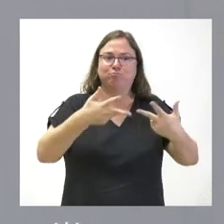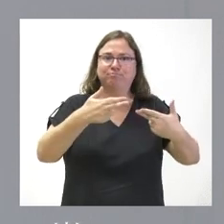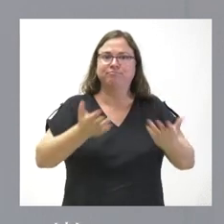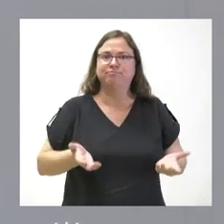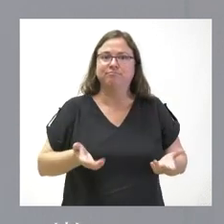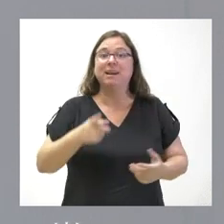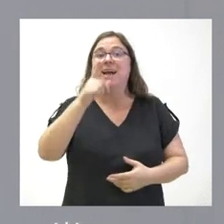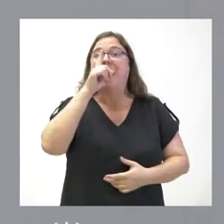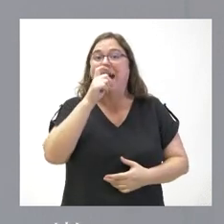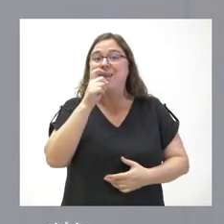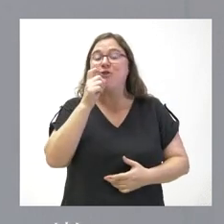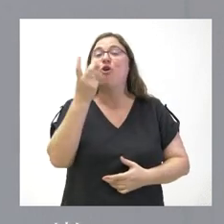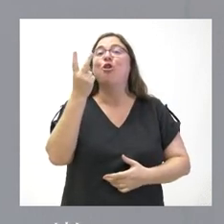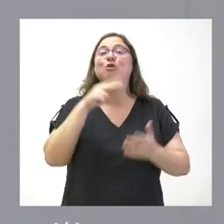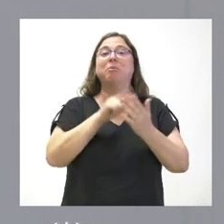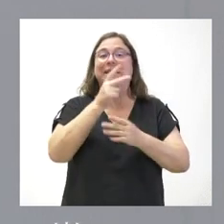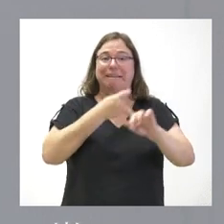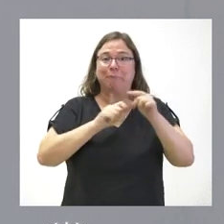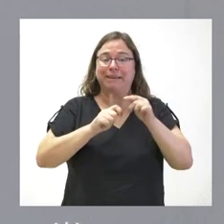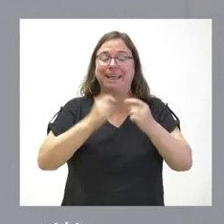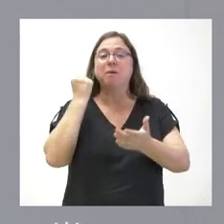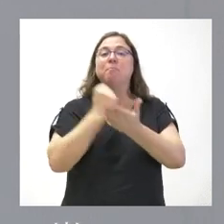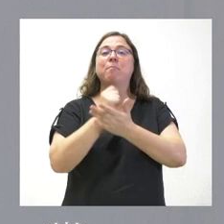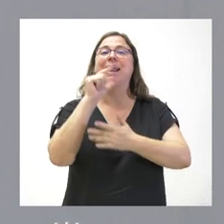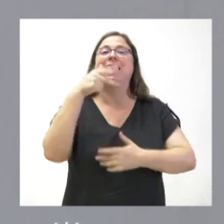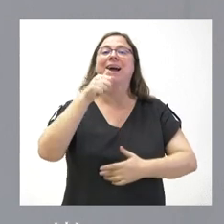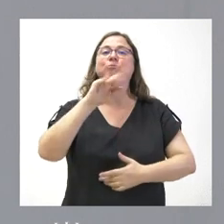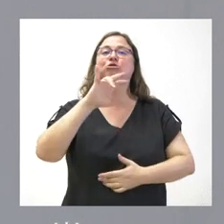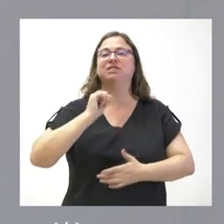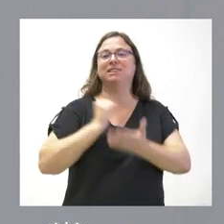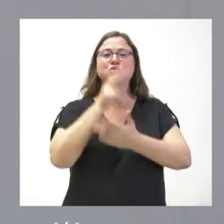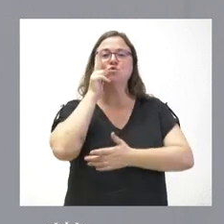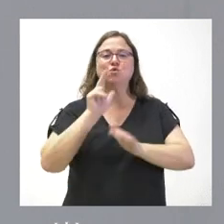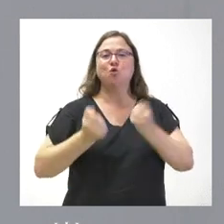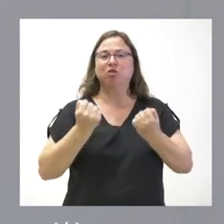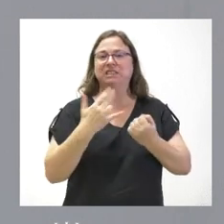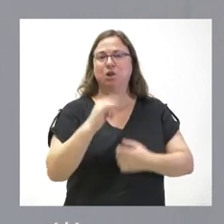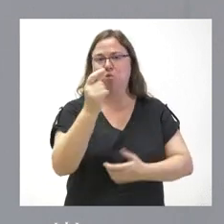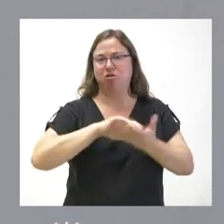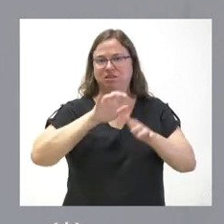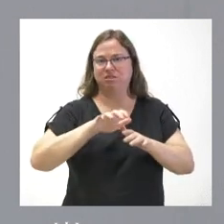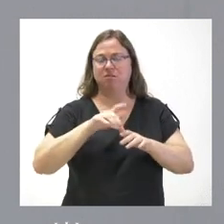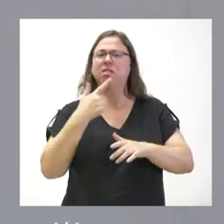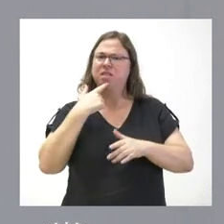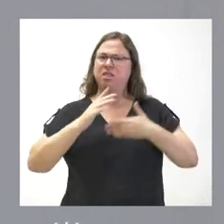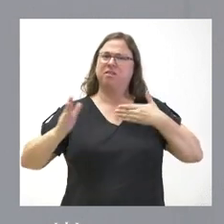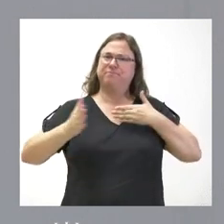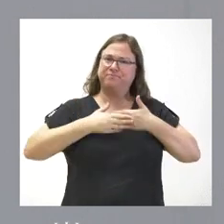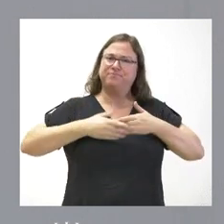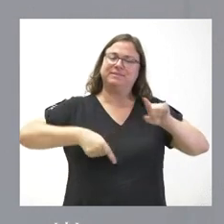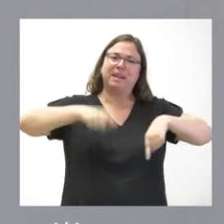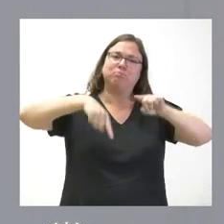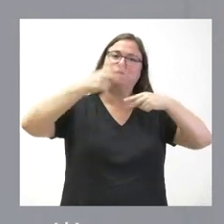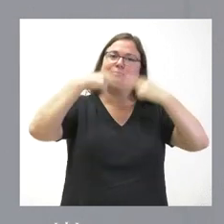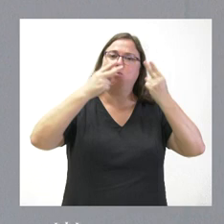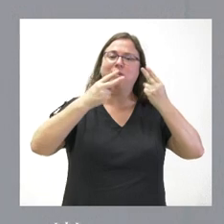no se vendió ningún Lamborghini y sin embargo el gobierno está hablando de cerrar dramos de transporte público con lo cual es una dicerencia que